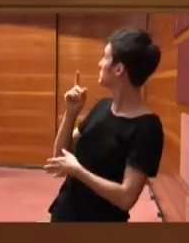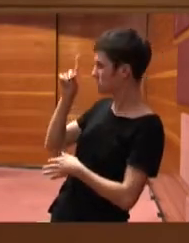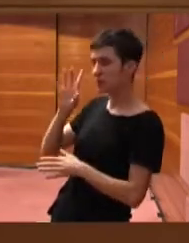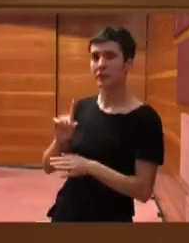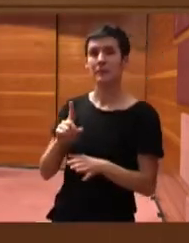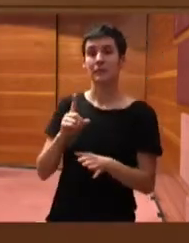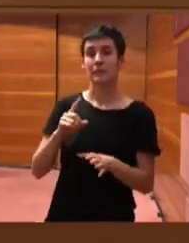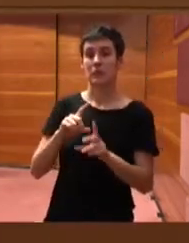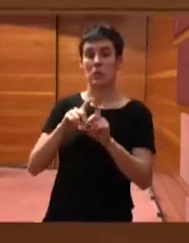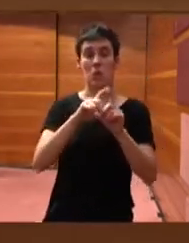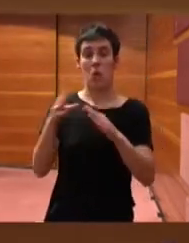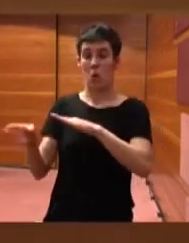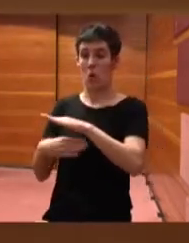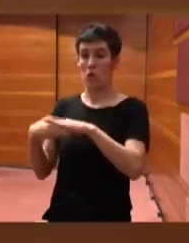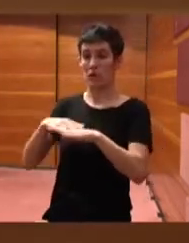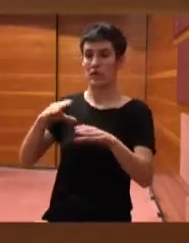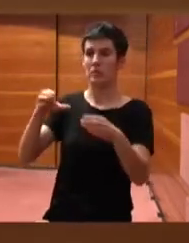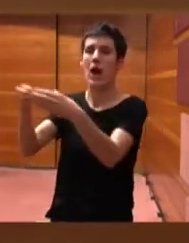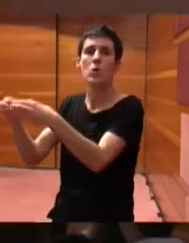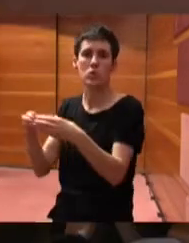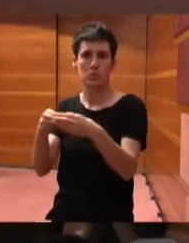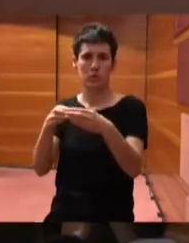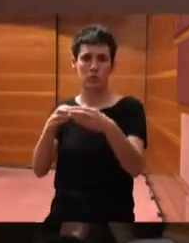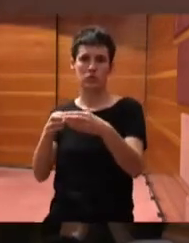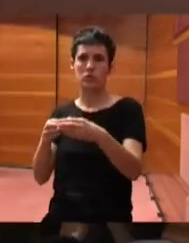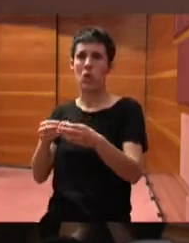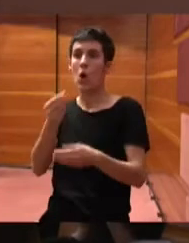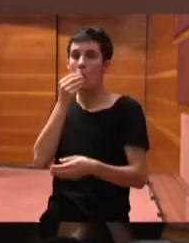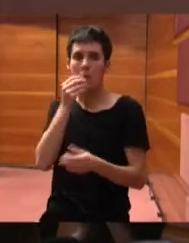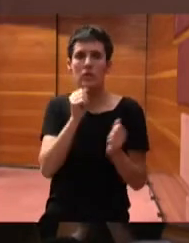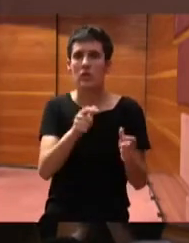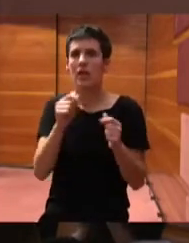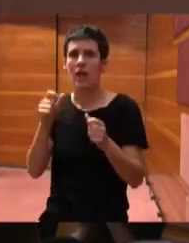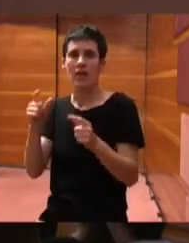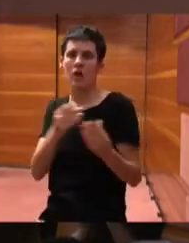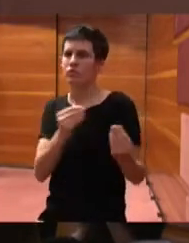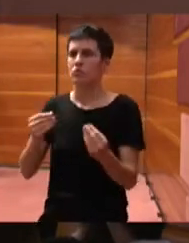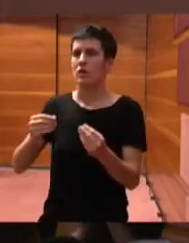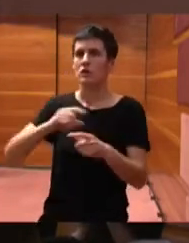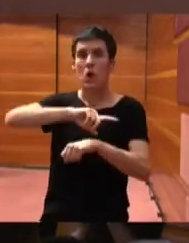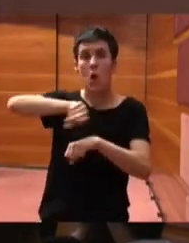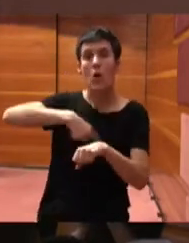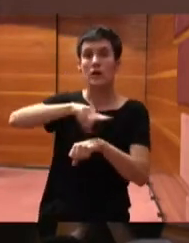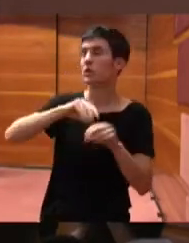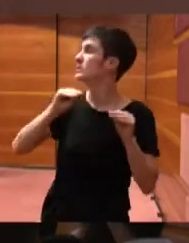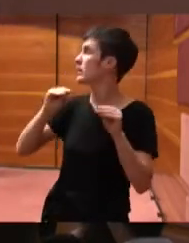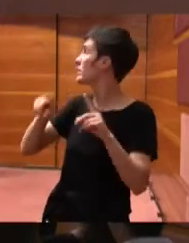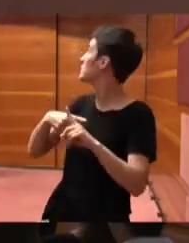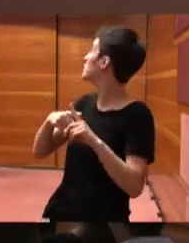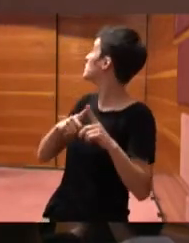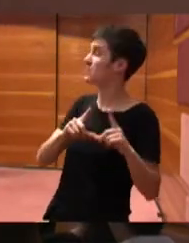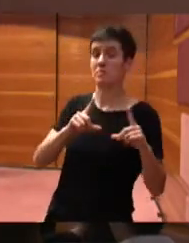colectividades, con 32.900 menús dados y 400 horas de formación impartida. Y en otra parte de la pizarra, que no me cabía en la